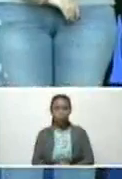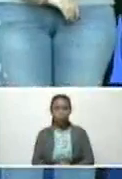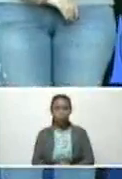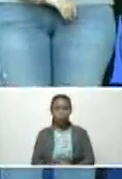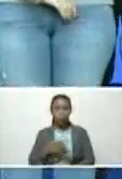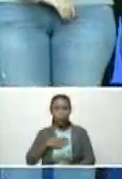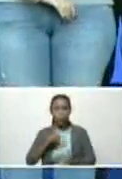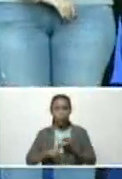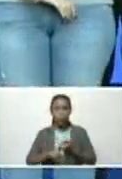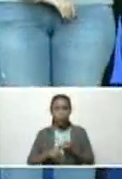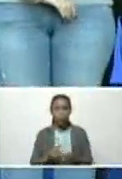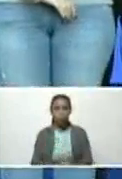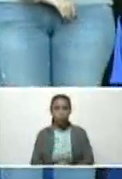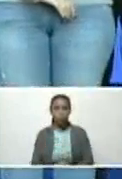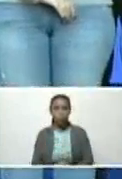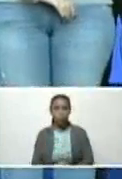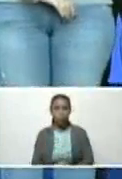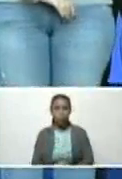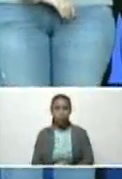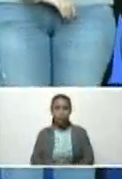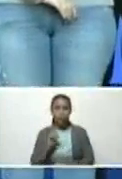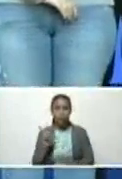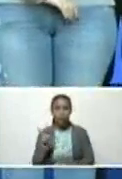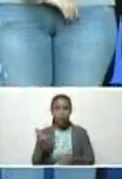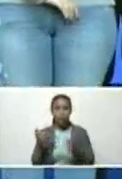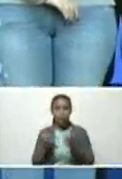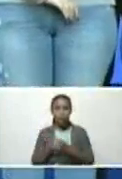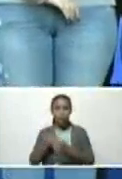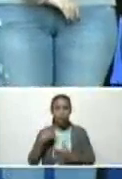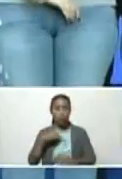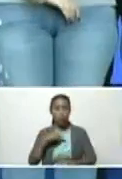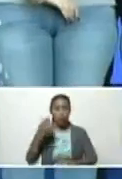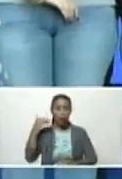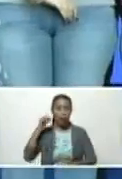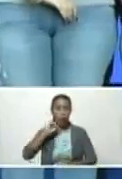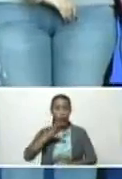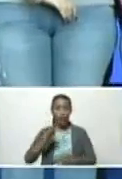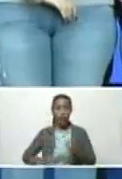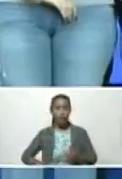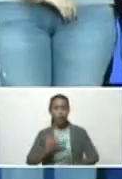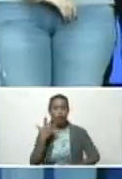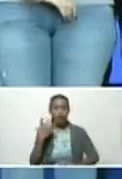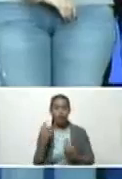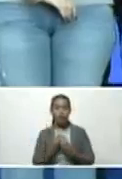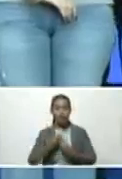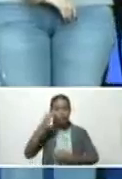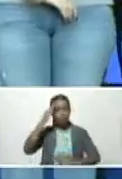Silita, que somos de la generación fundadora con nuestro comandante Chávez,